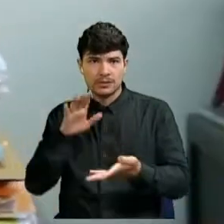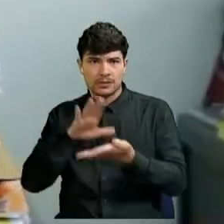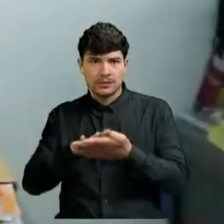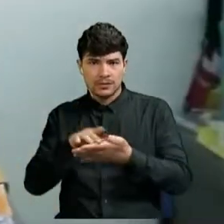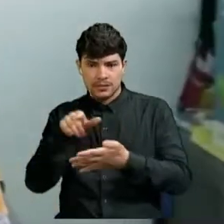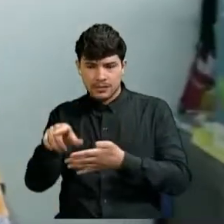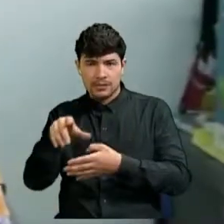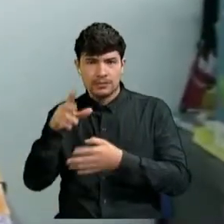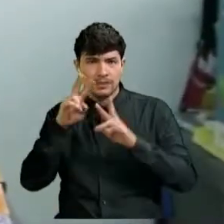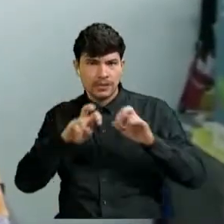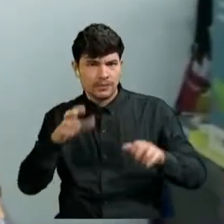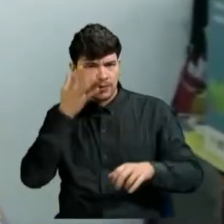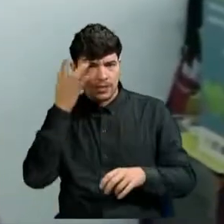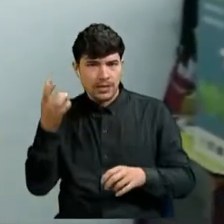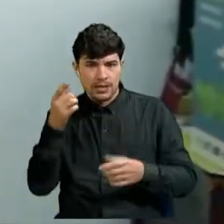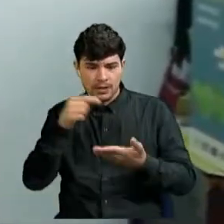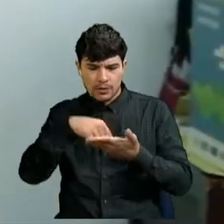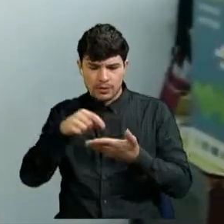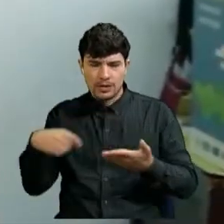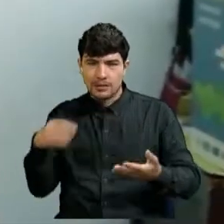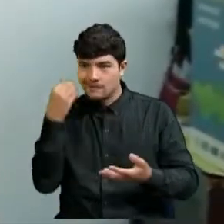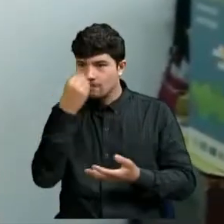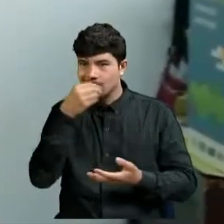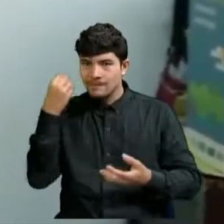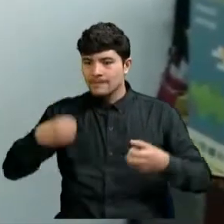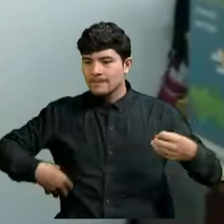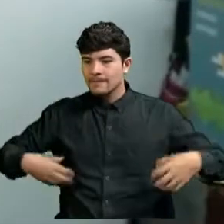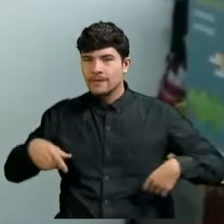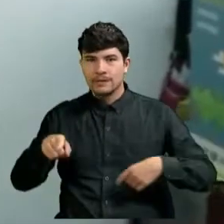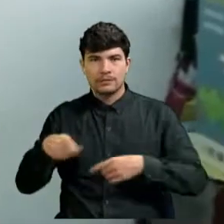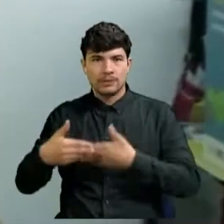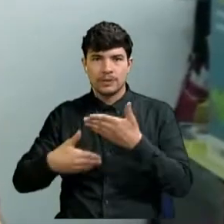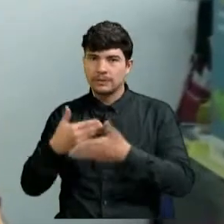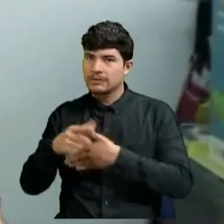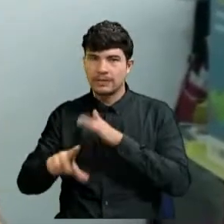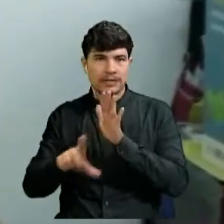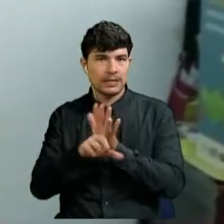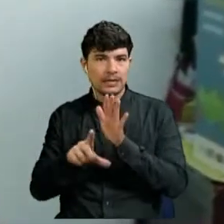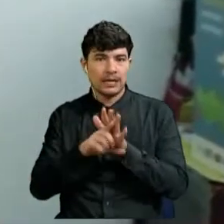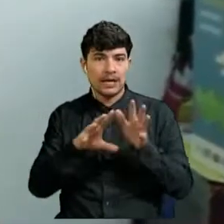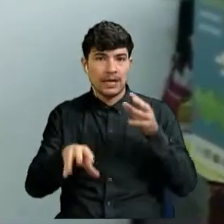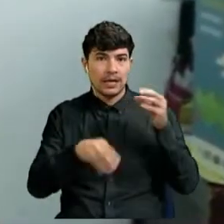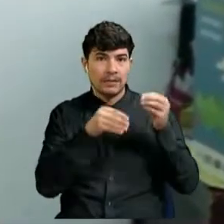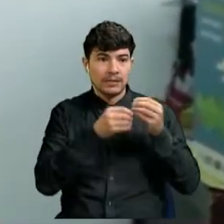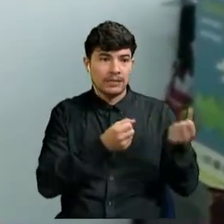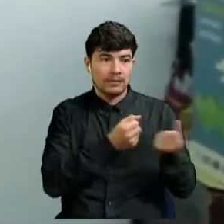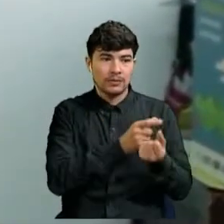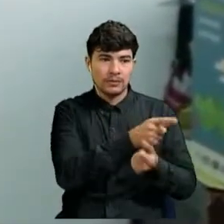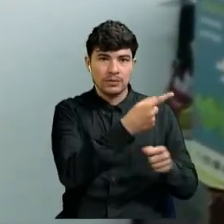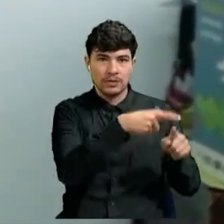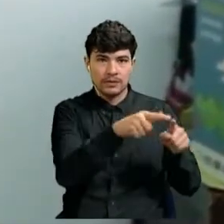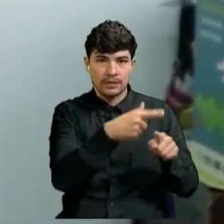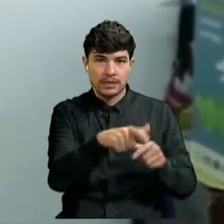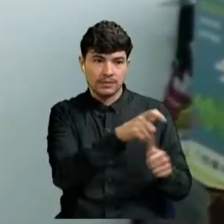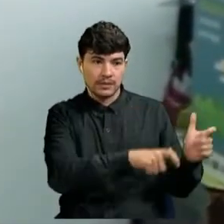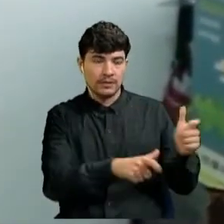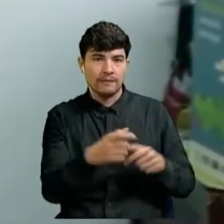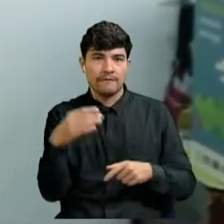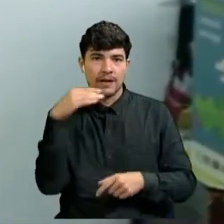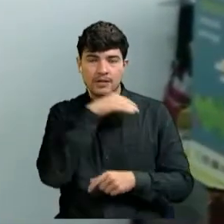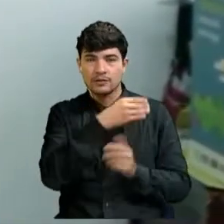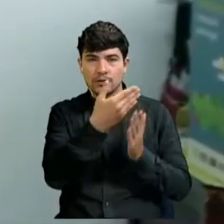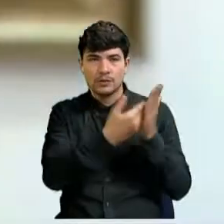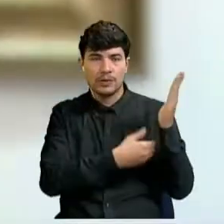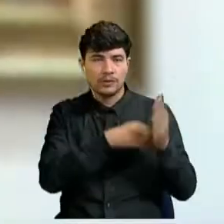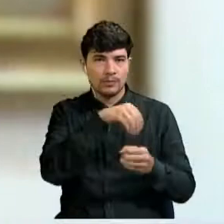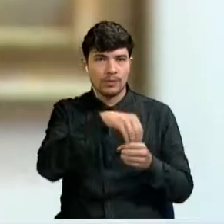investiga por los delitos de celebración de contratos sin el cumplimiento de los requisitos legales, peculado a favor de terceros, falsedad en documento público y privado.